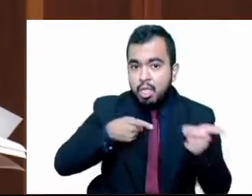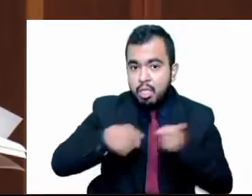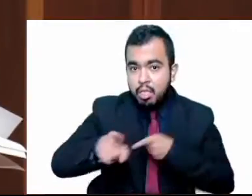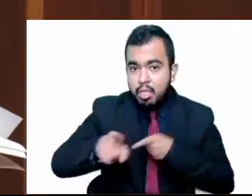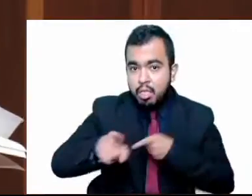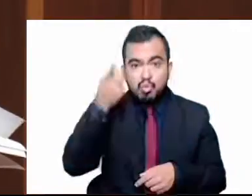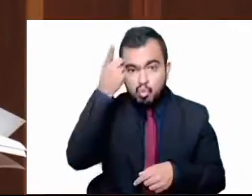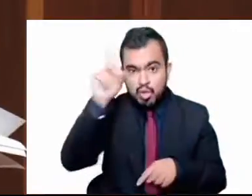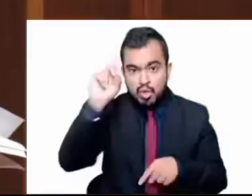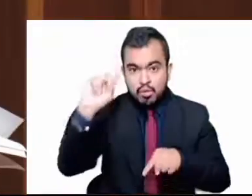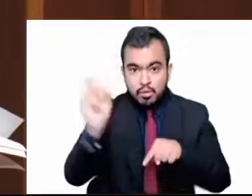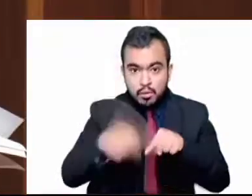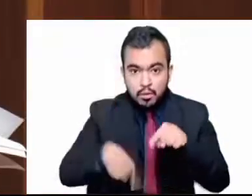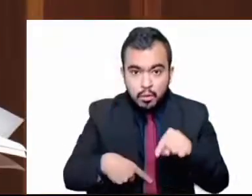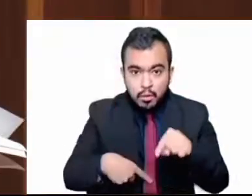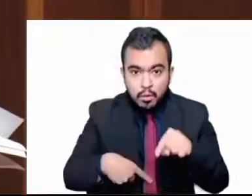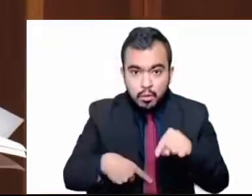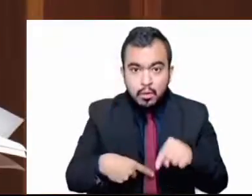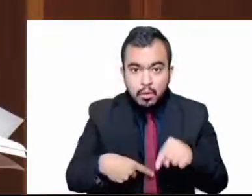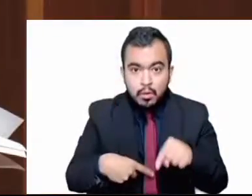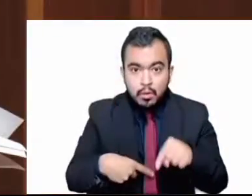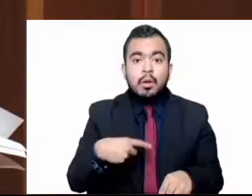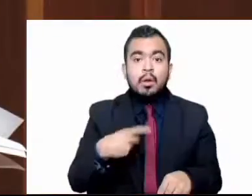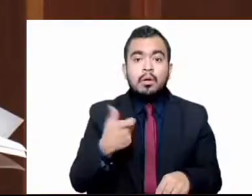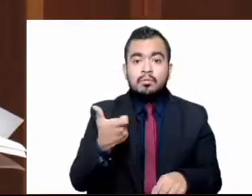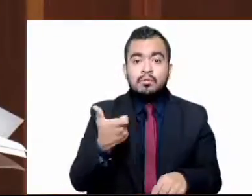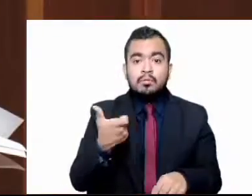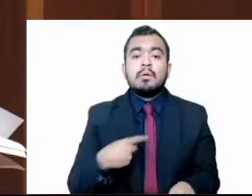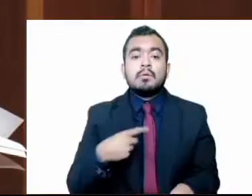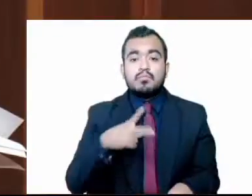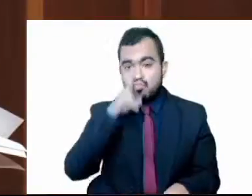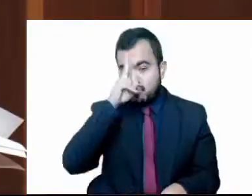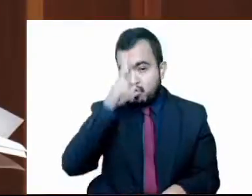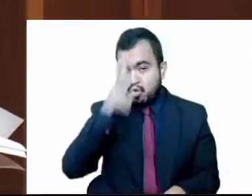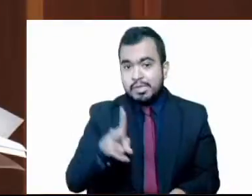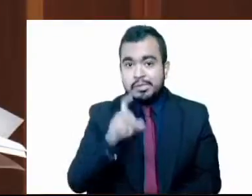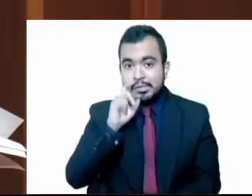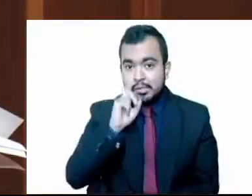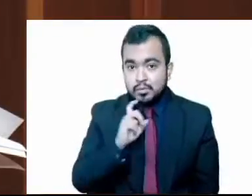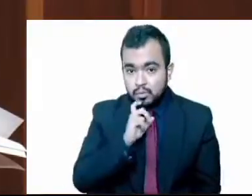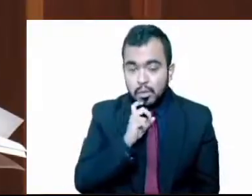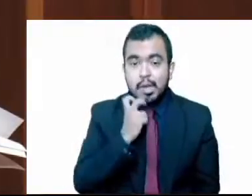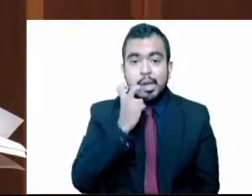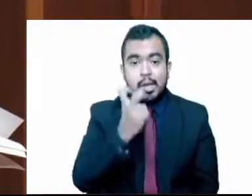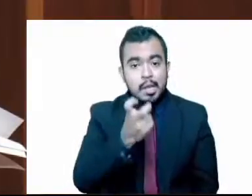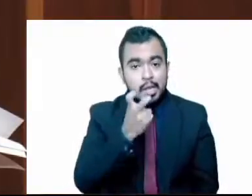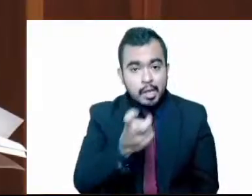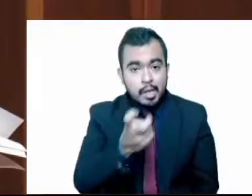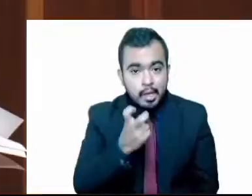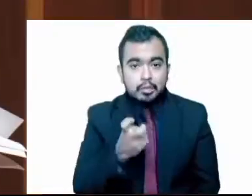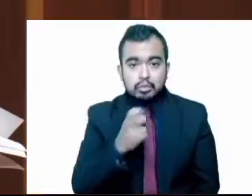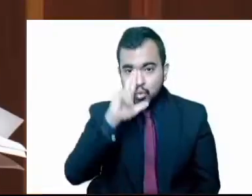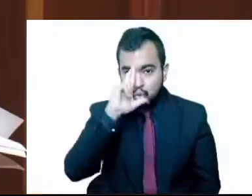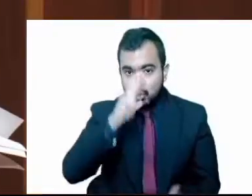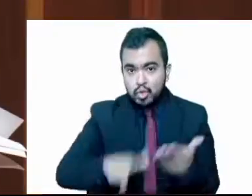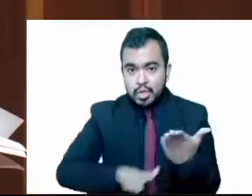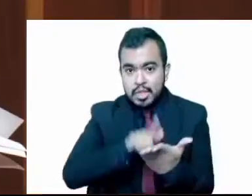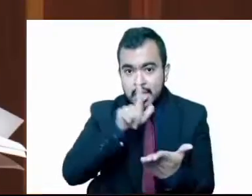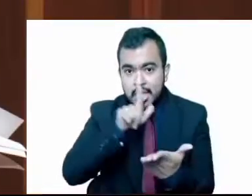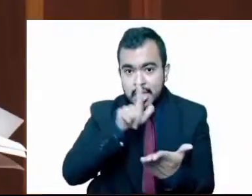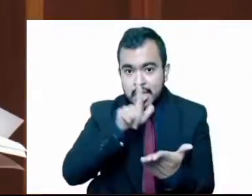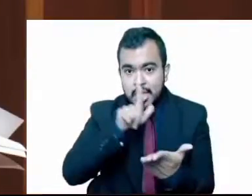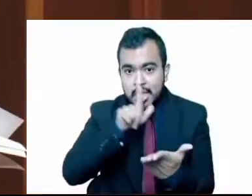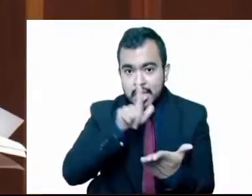y sexual, así como el establecimiento de la comisión de este delito mediante la equiparación, la adicción